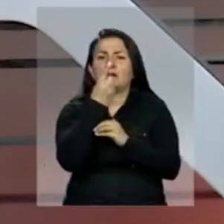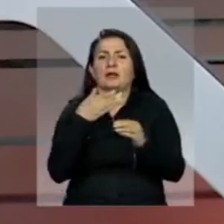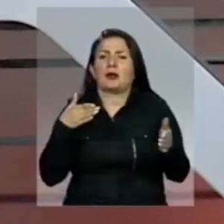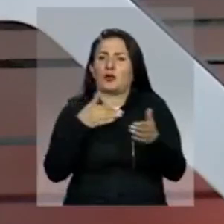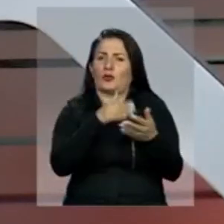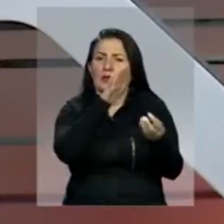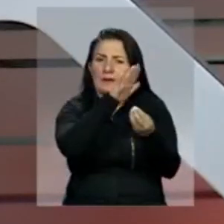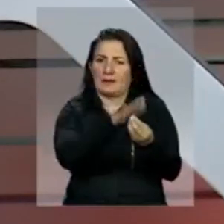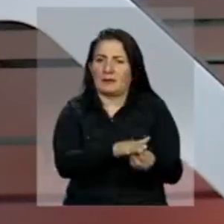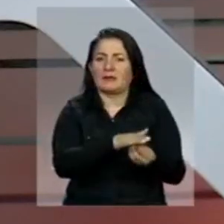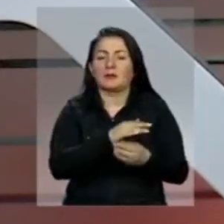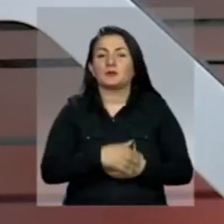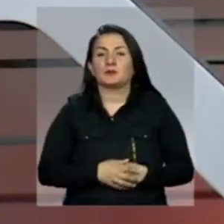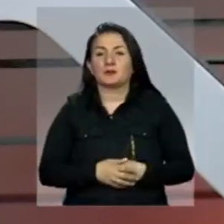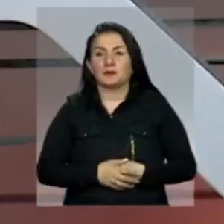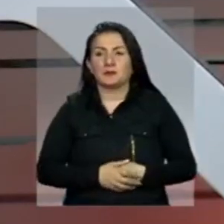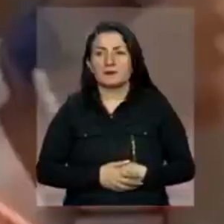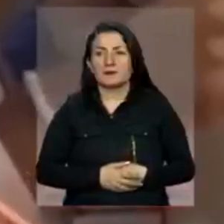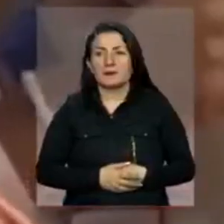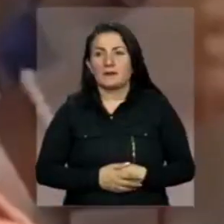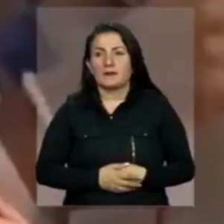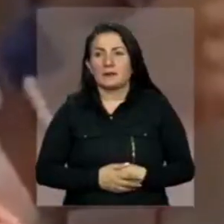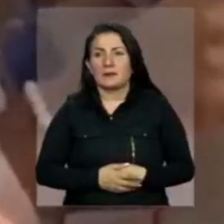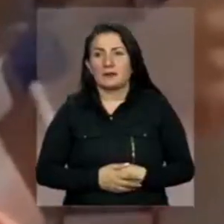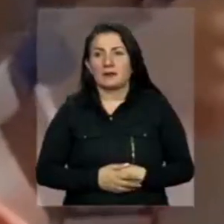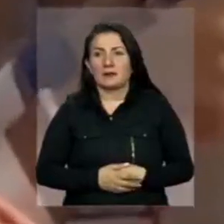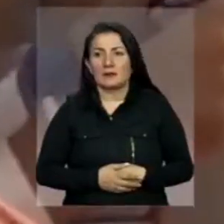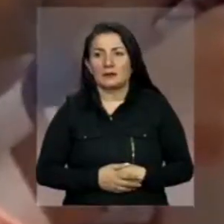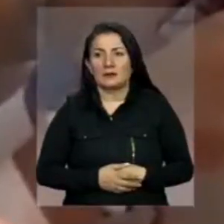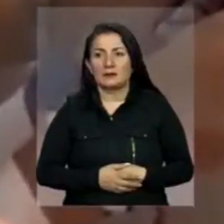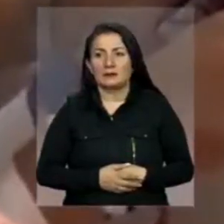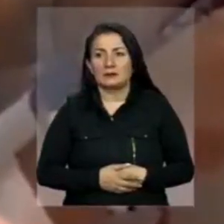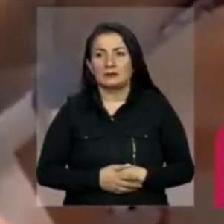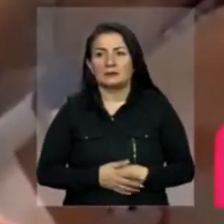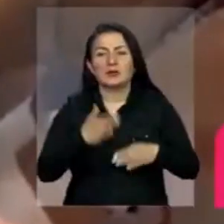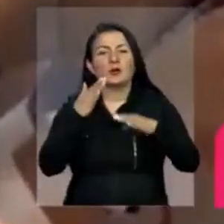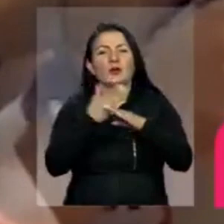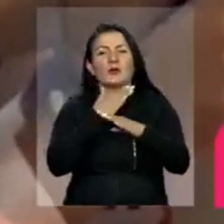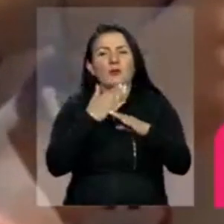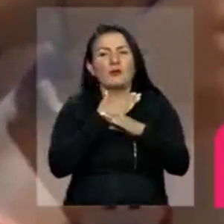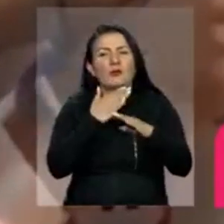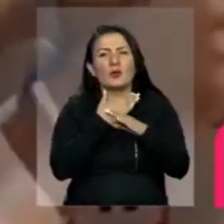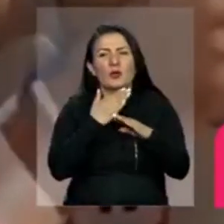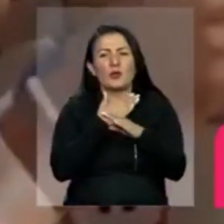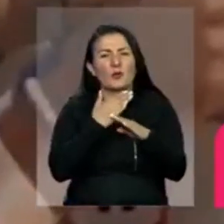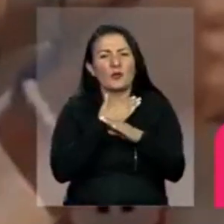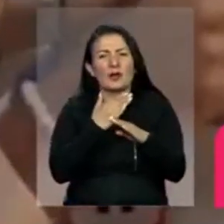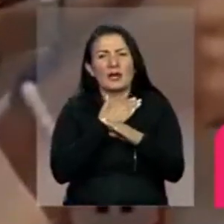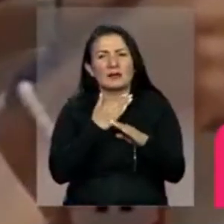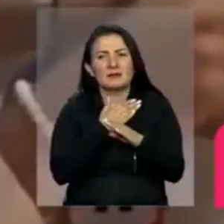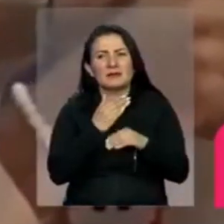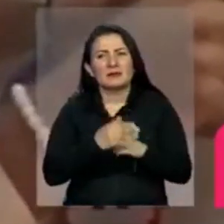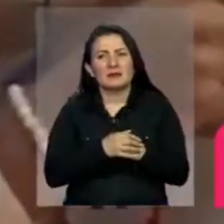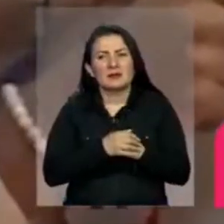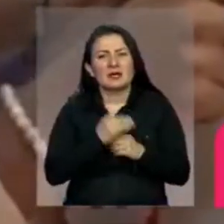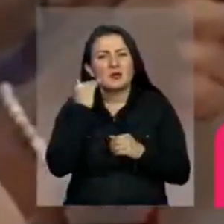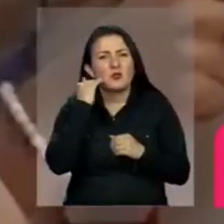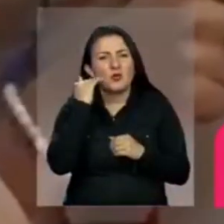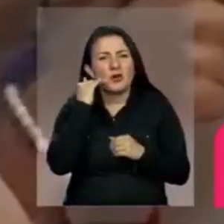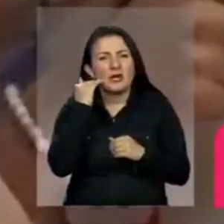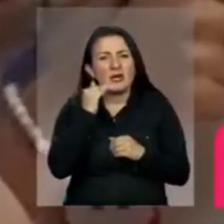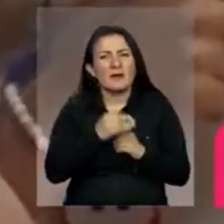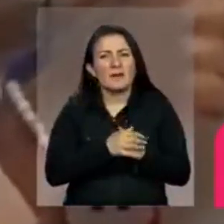la discriminación de género. Aparte de los problemas que hay con las